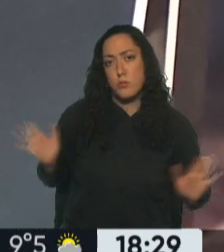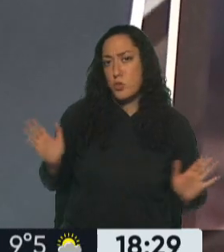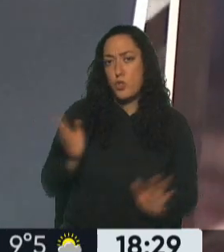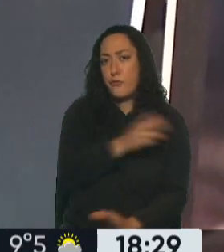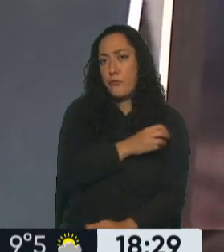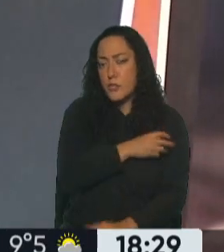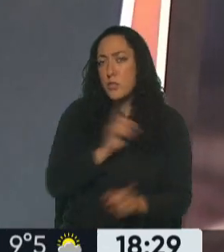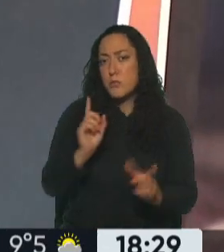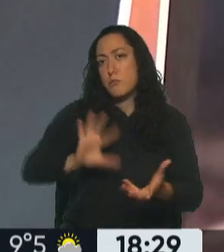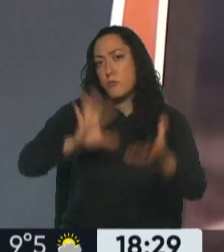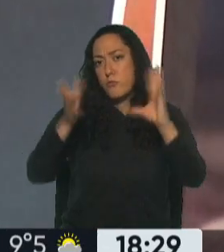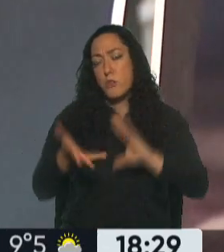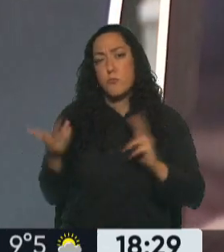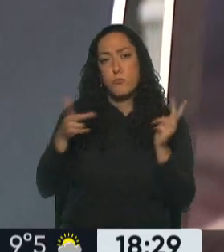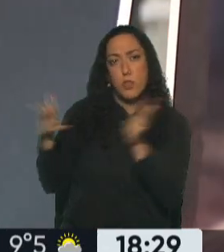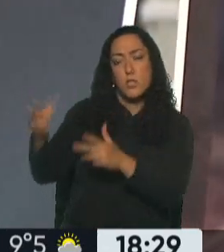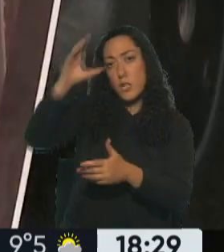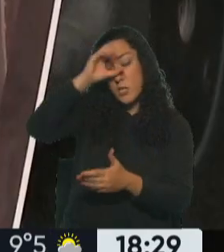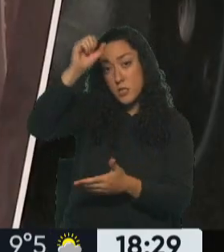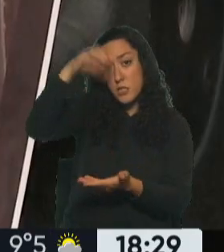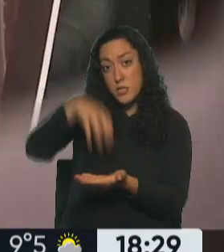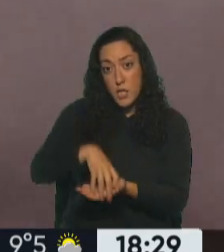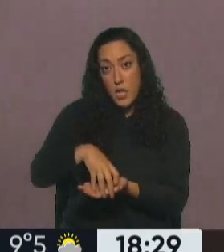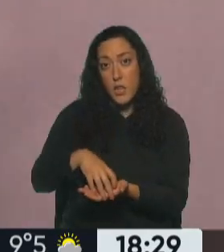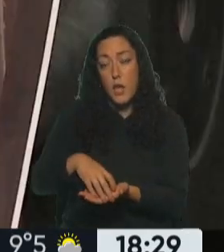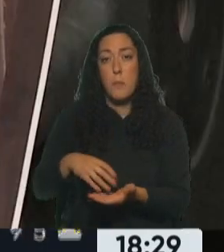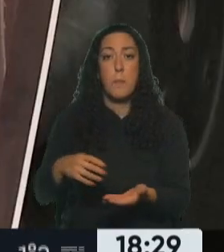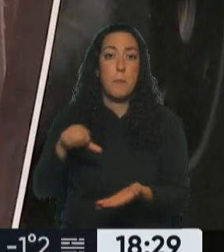como lo ha manifestado la cancillería de nuestro país